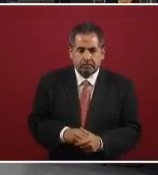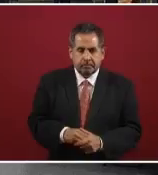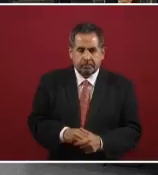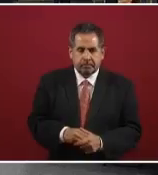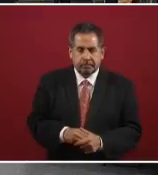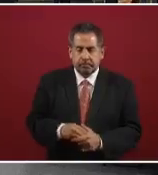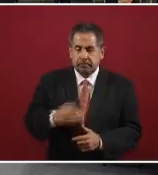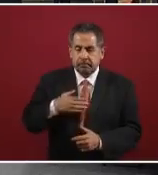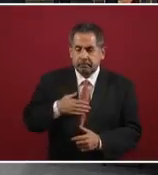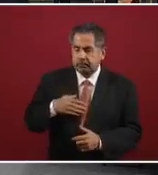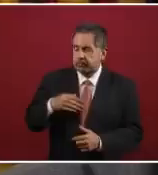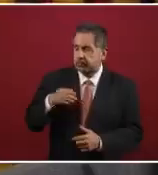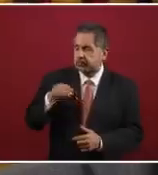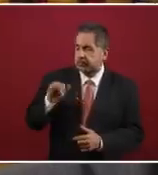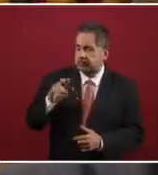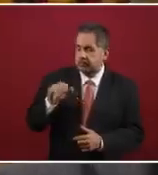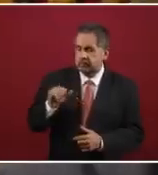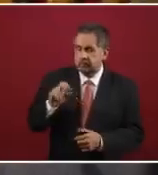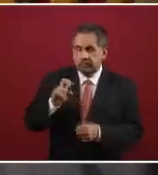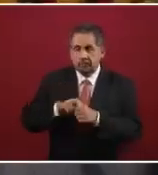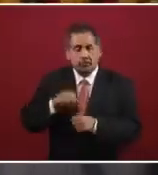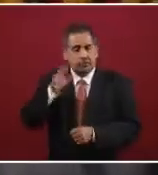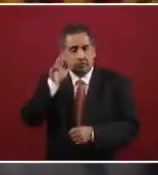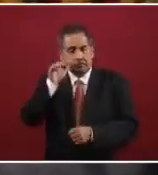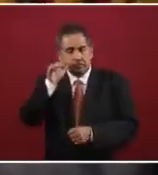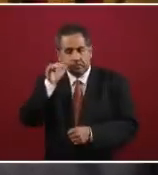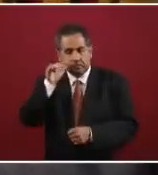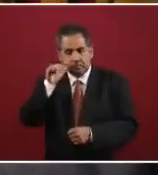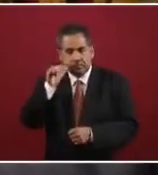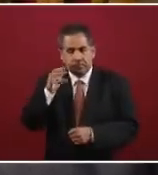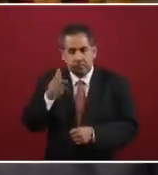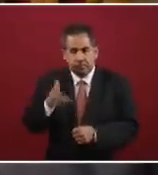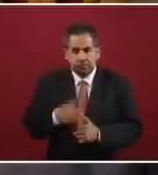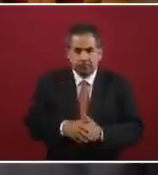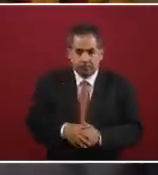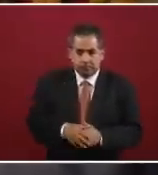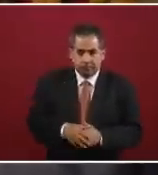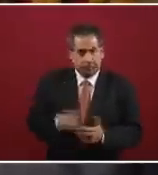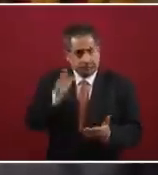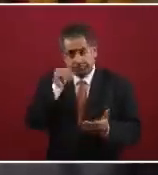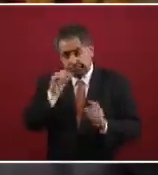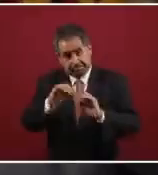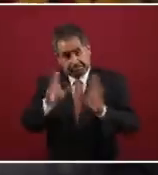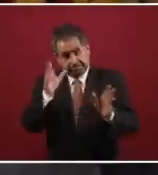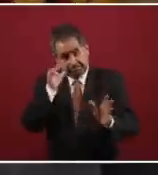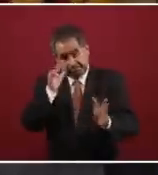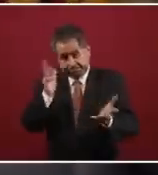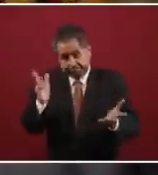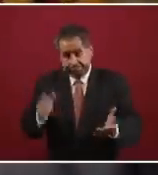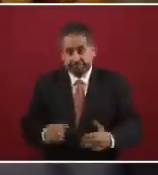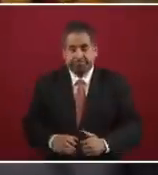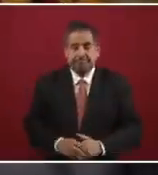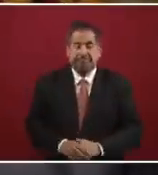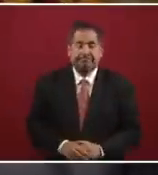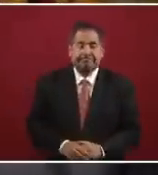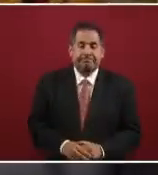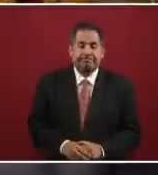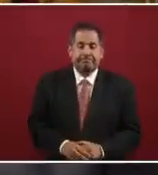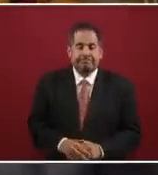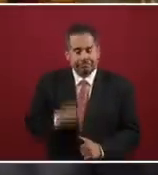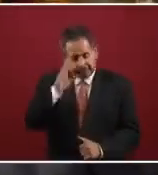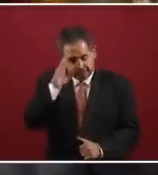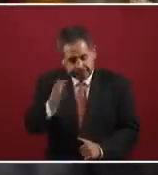mills a uribe a la gaceta del aire a los mochis si los mochis sí